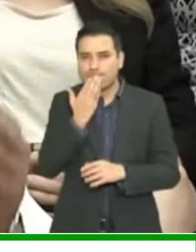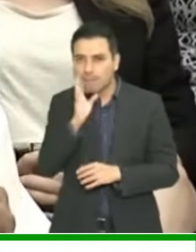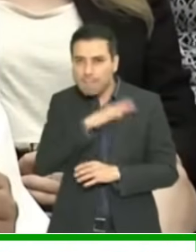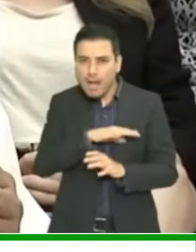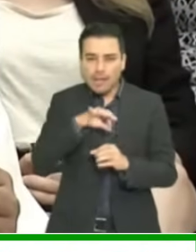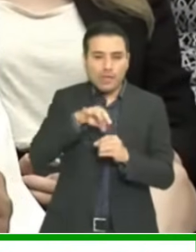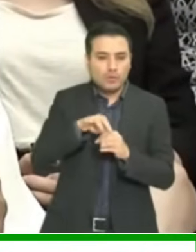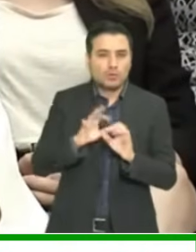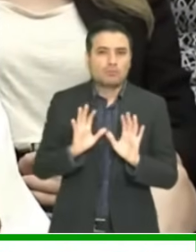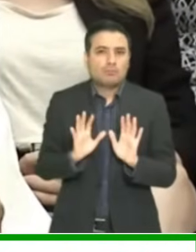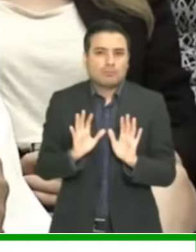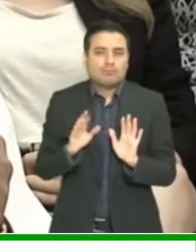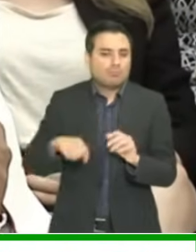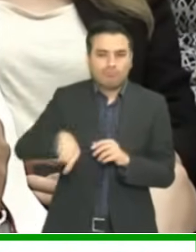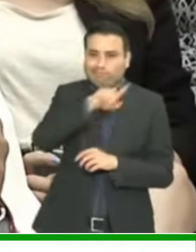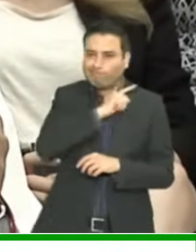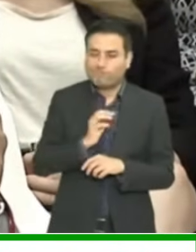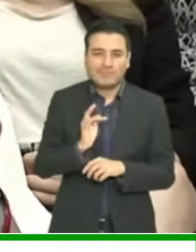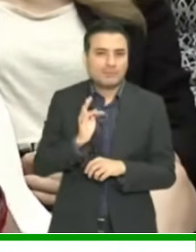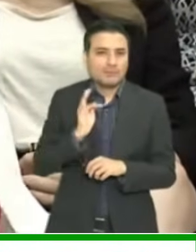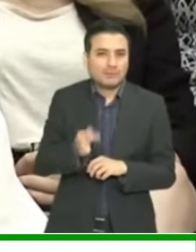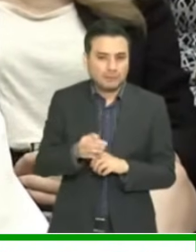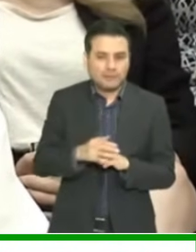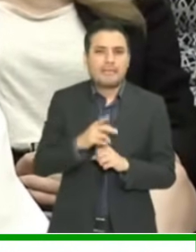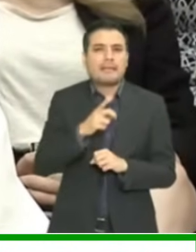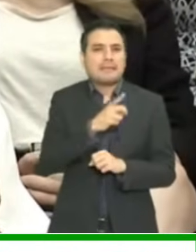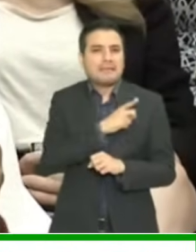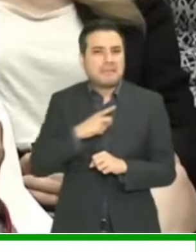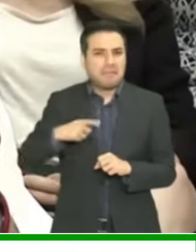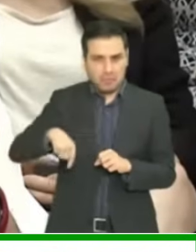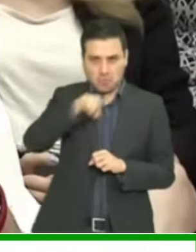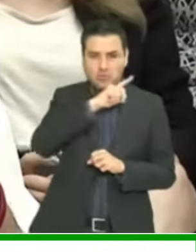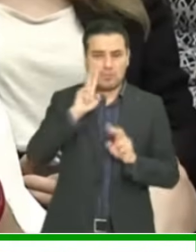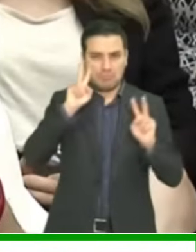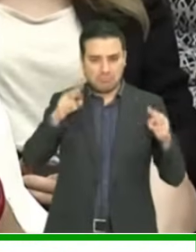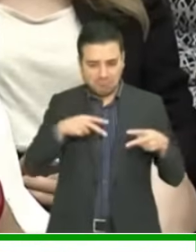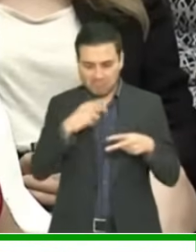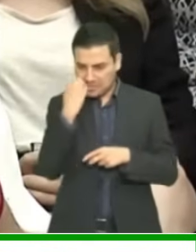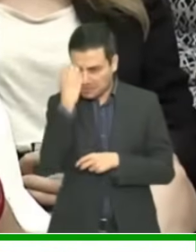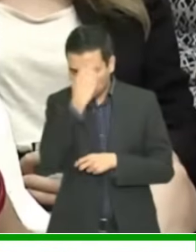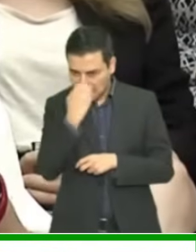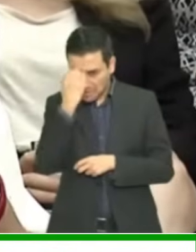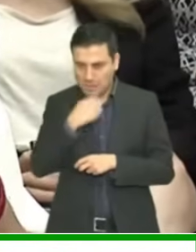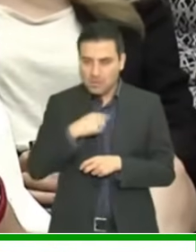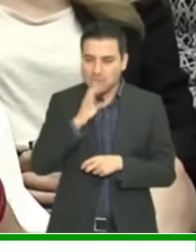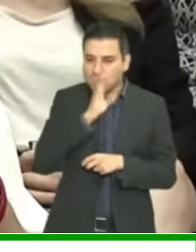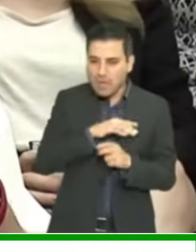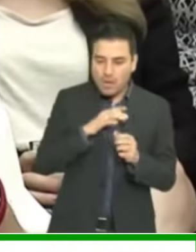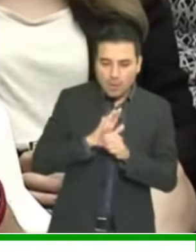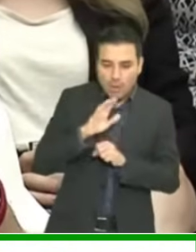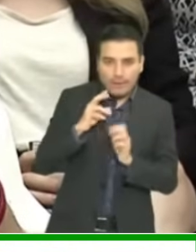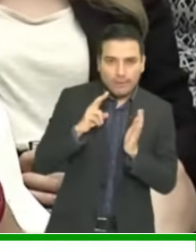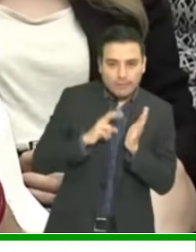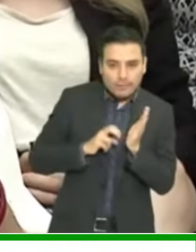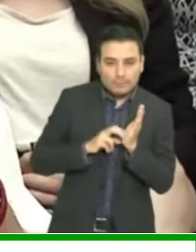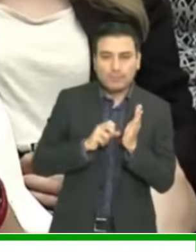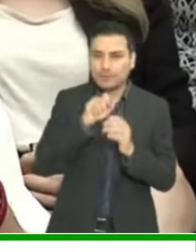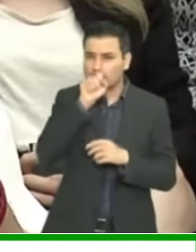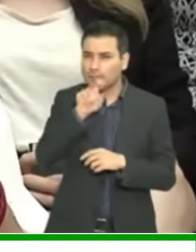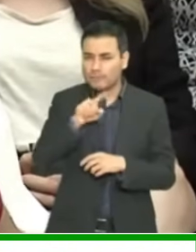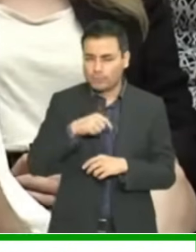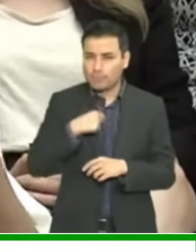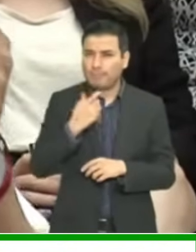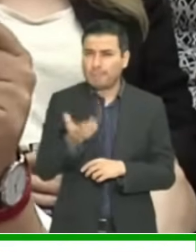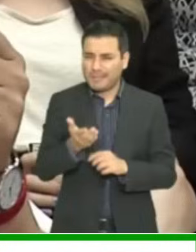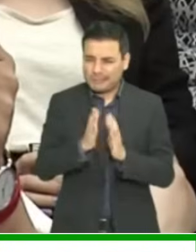por supuesto habrá que hacer las revisiones críticas, habrá que hacer las revisiones, pero yo lo que pediría incluso es que